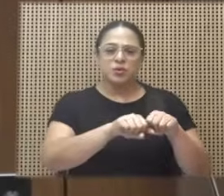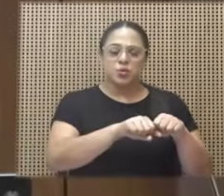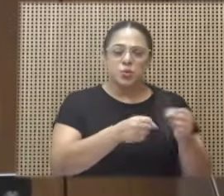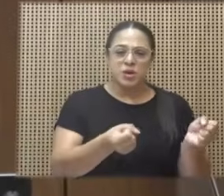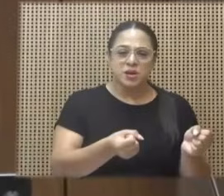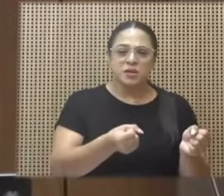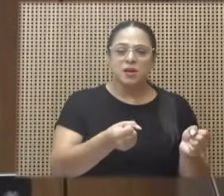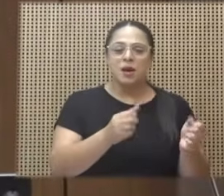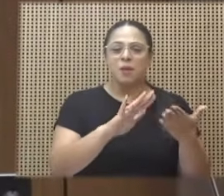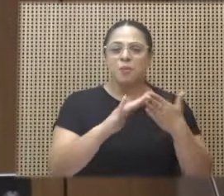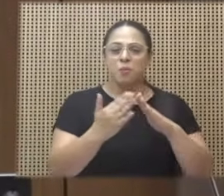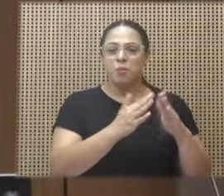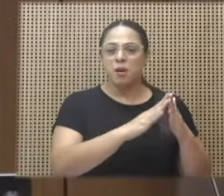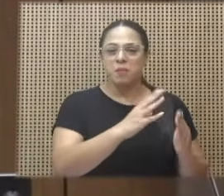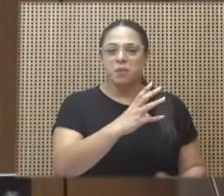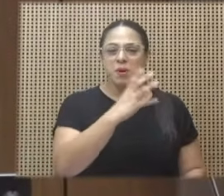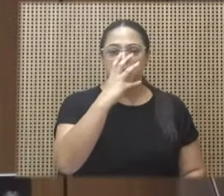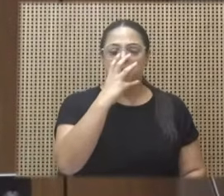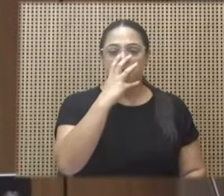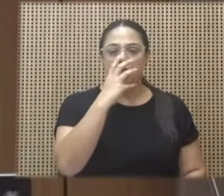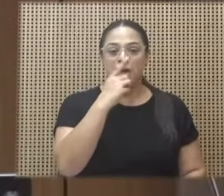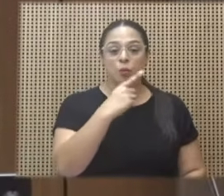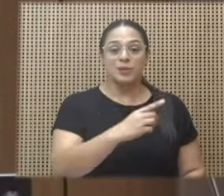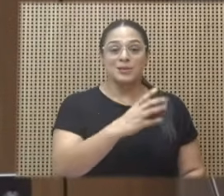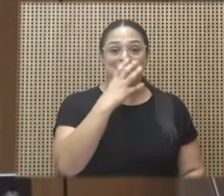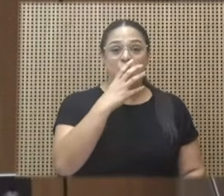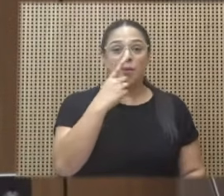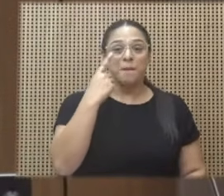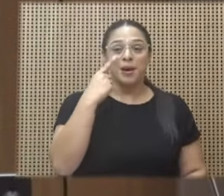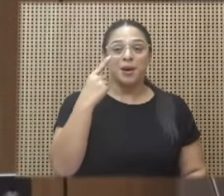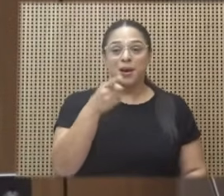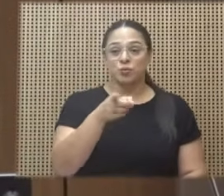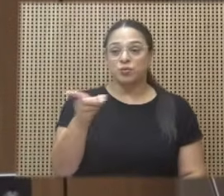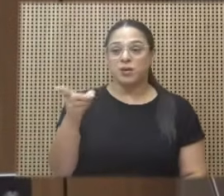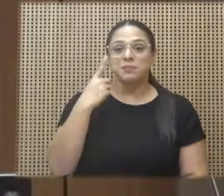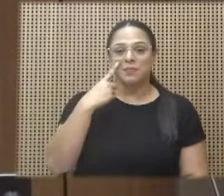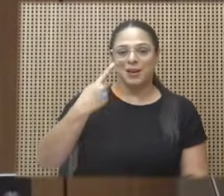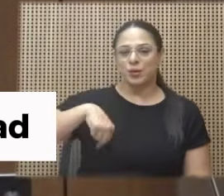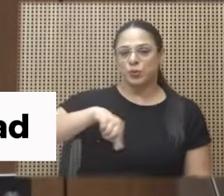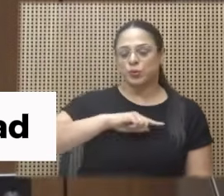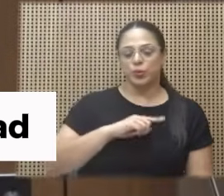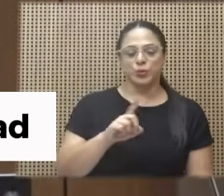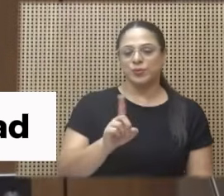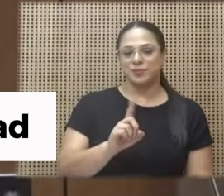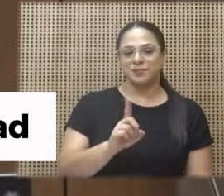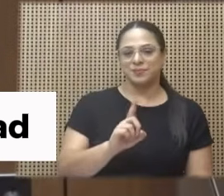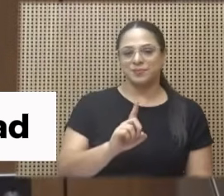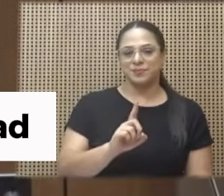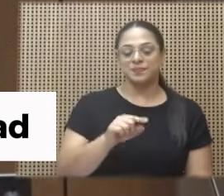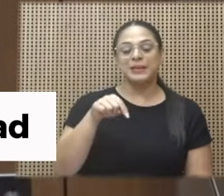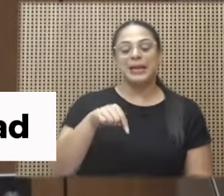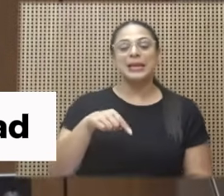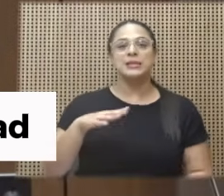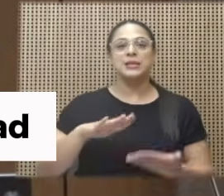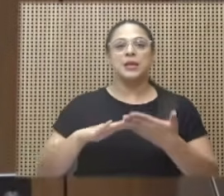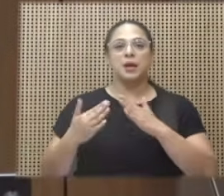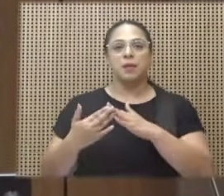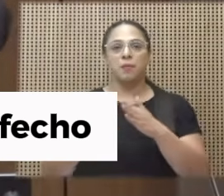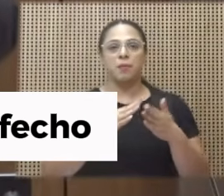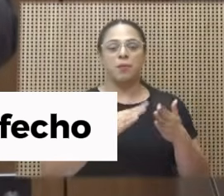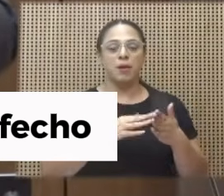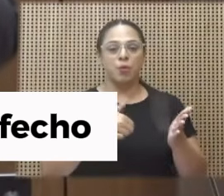enojo es hacia ustedes, no hacia nosotros. Este pueblo votó por la